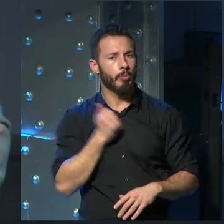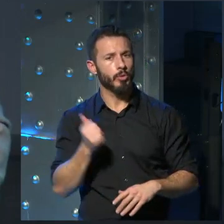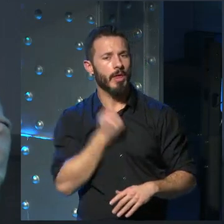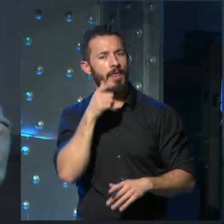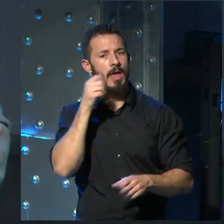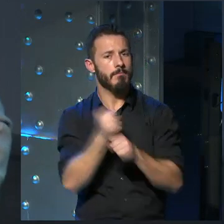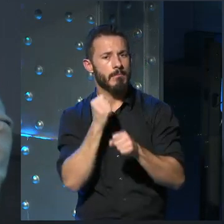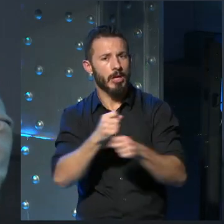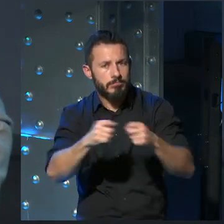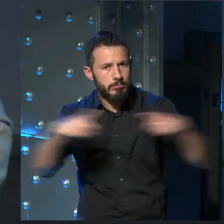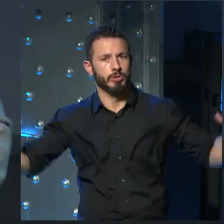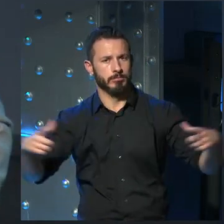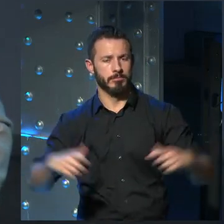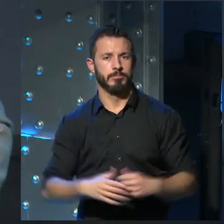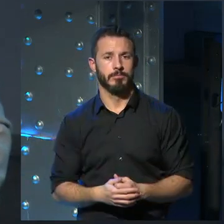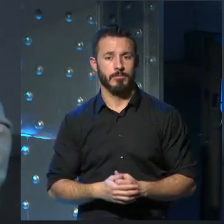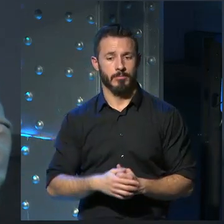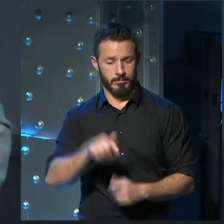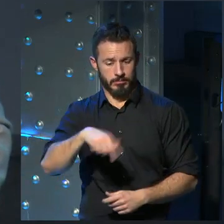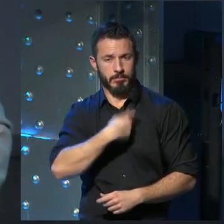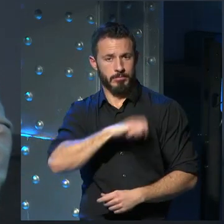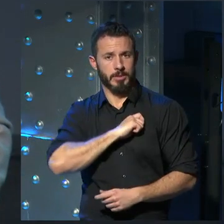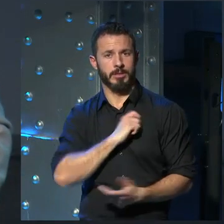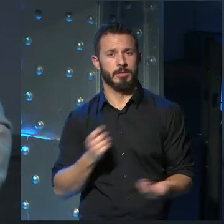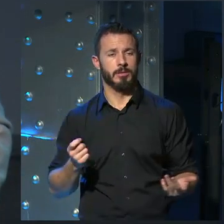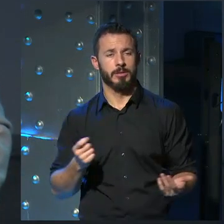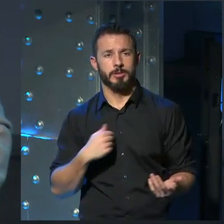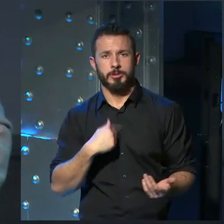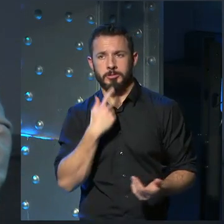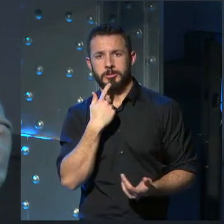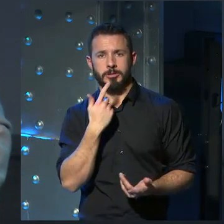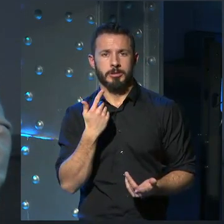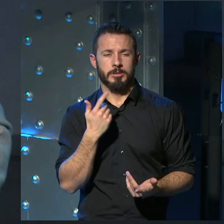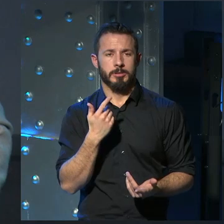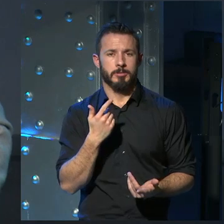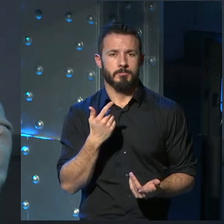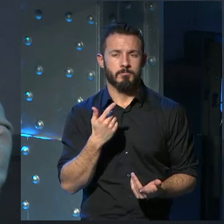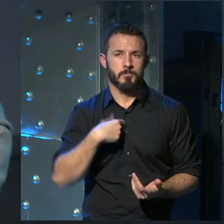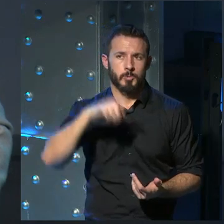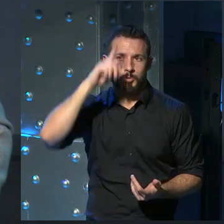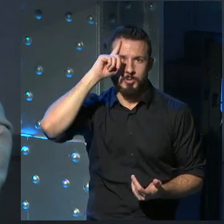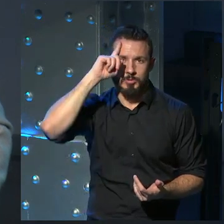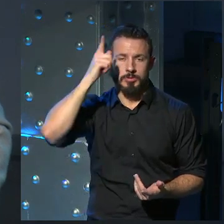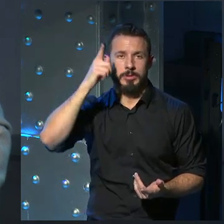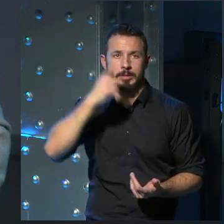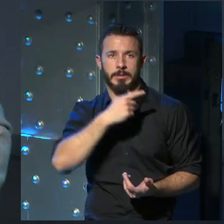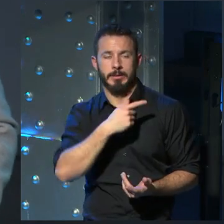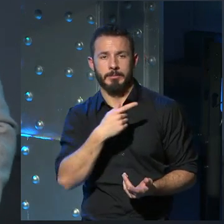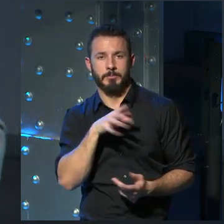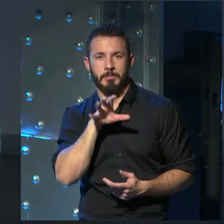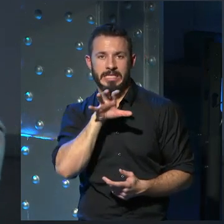empleo. Este país yo diría que es, no sé si el